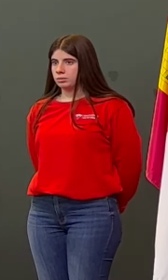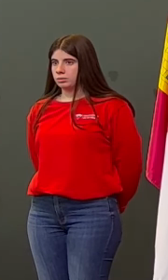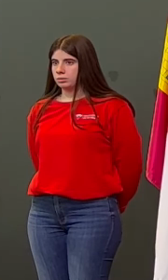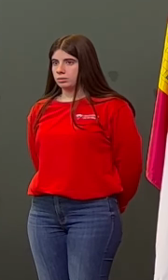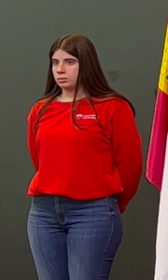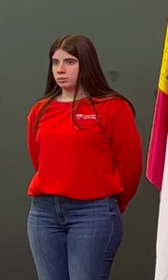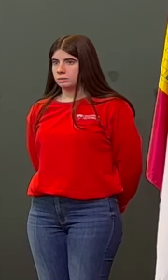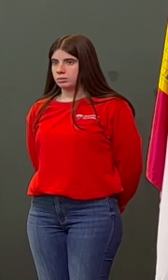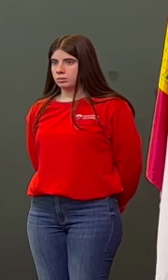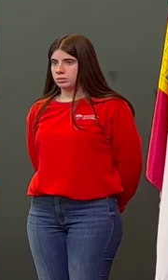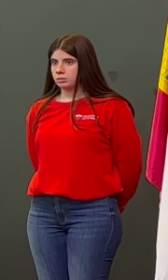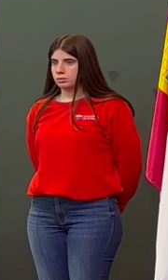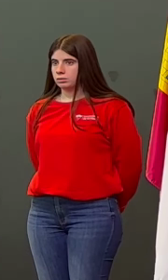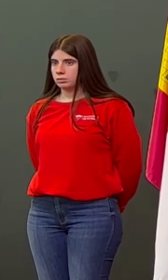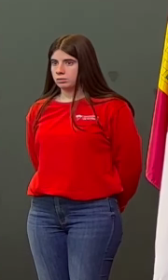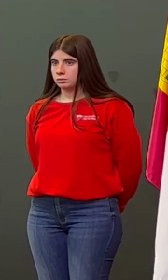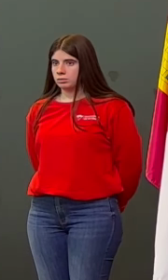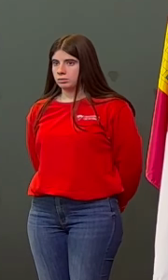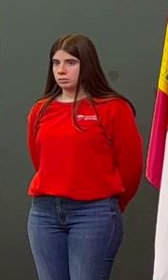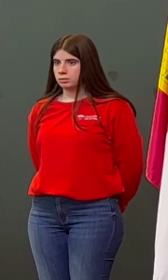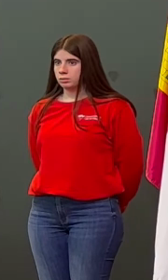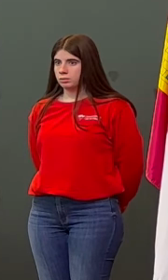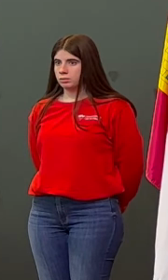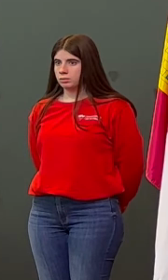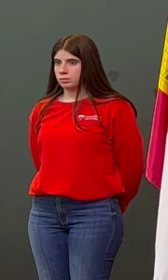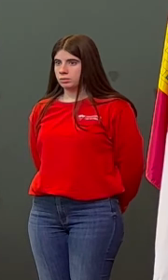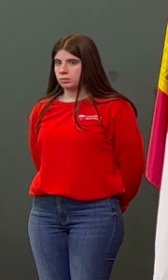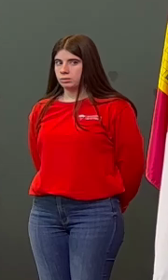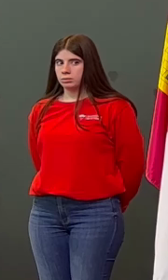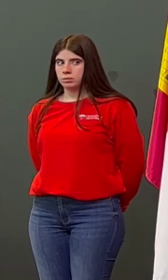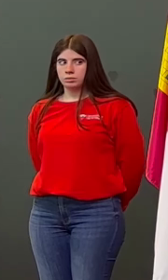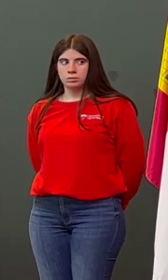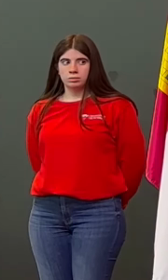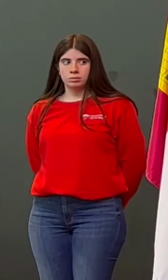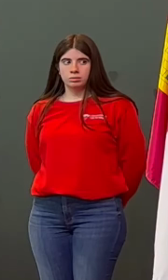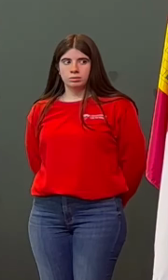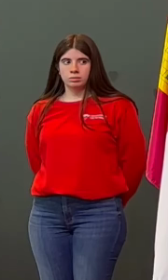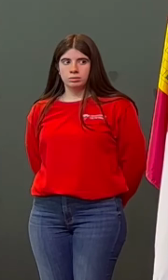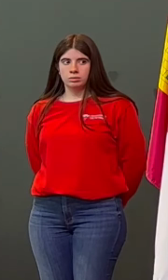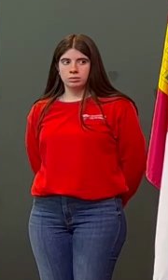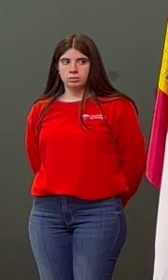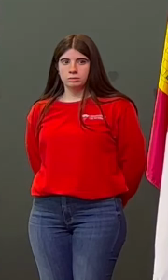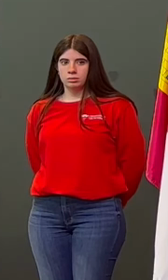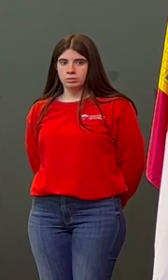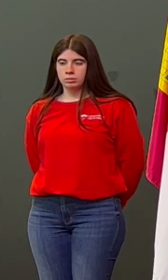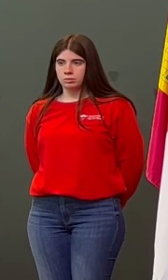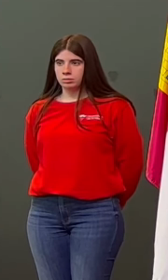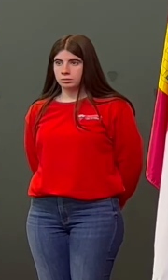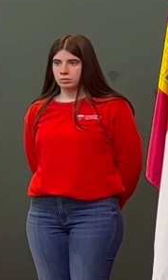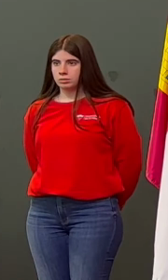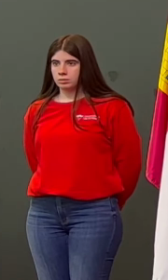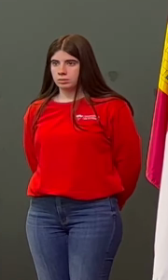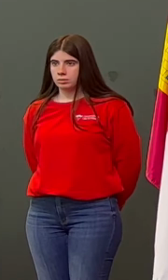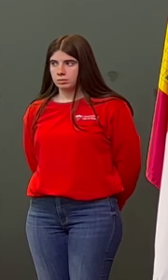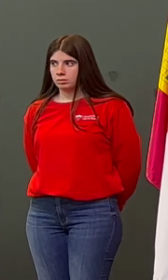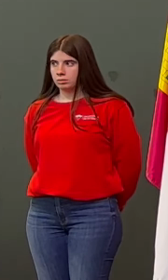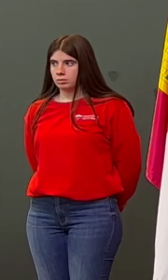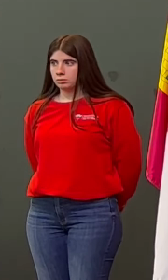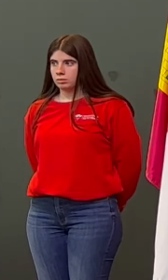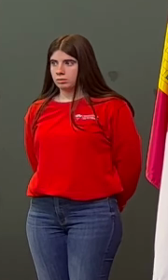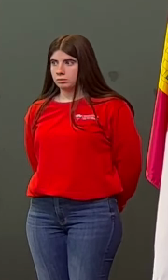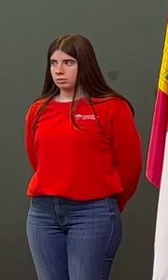está trabajando en esto y que nos sentimos desde luego muy orgullosos de haberlo conseguido y de que también esta propia agenda urbana